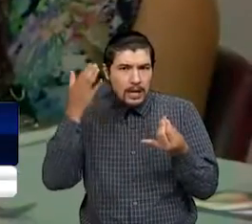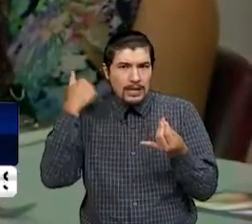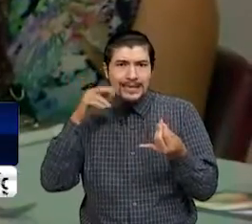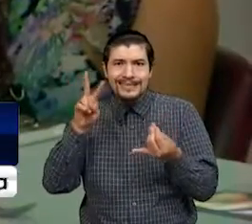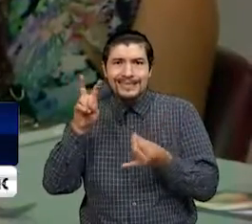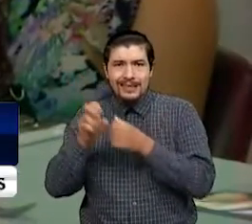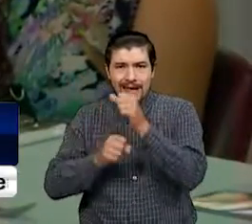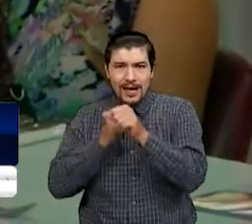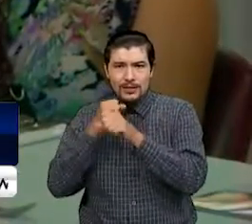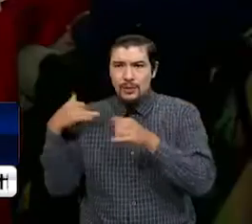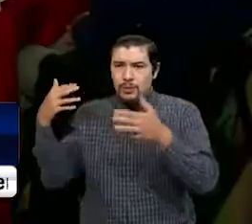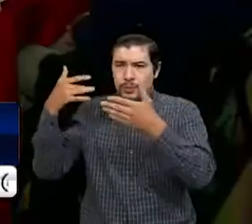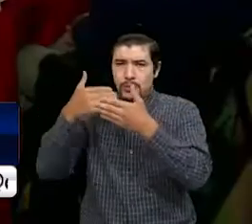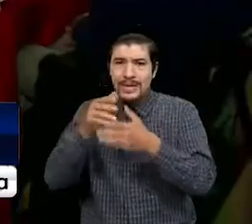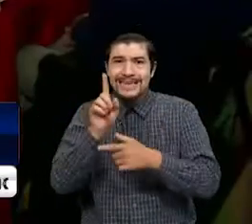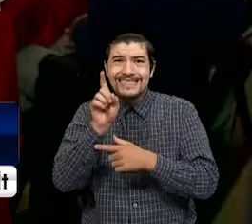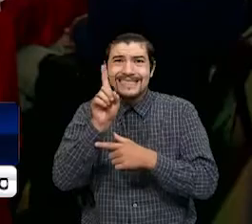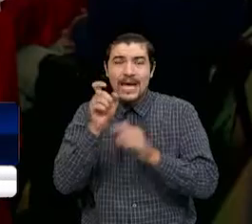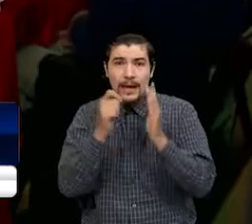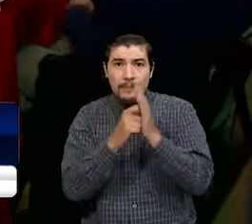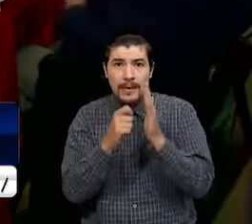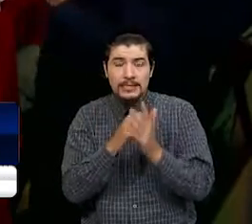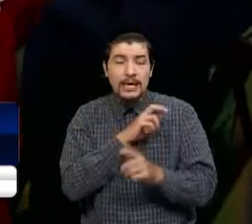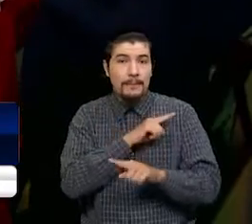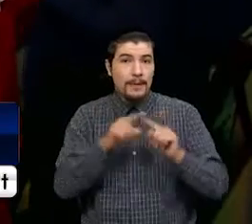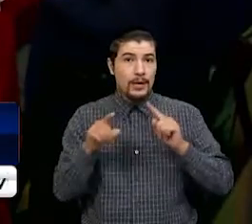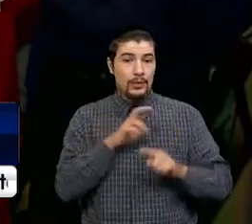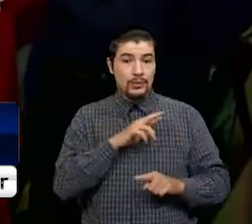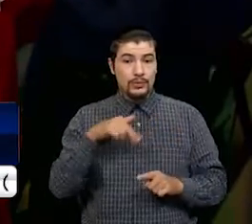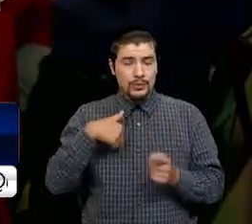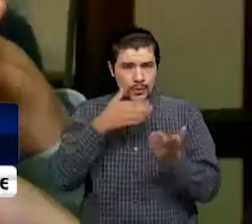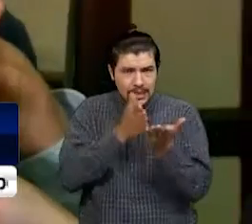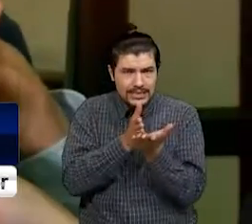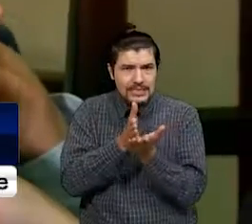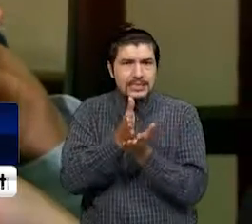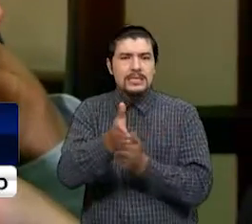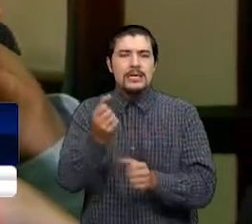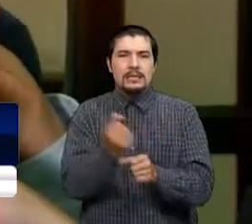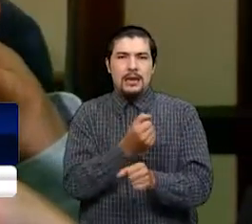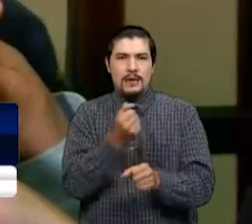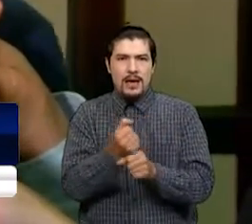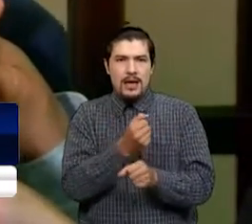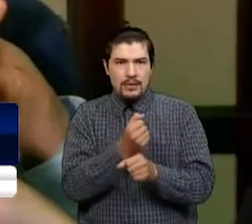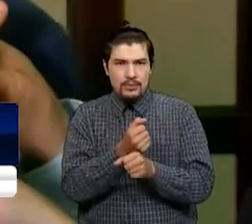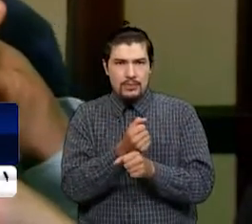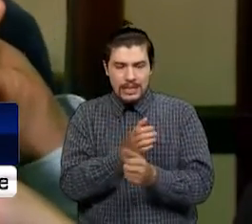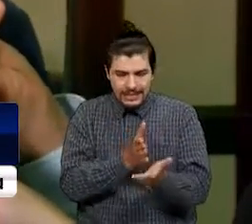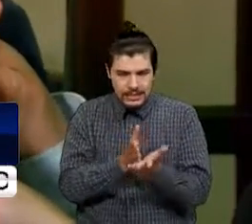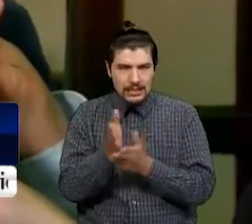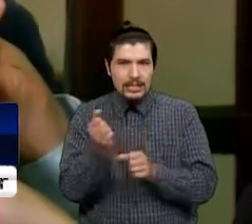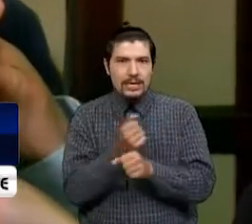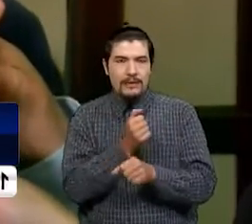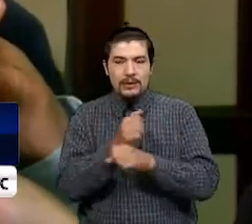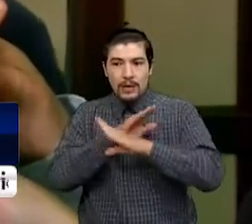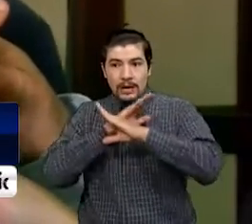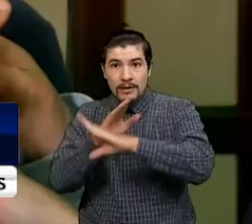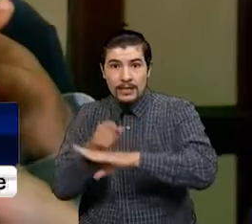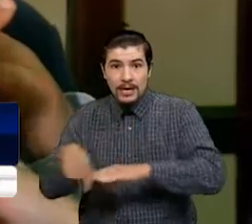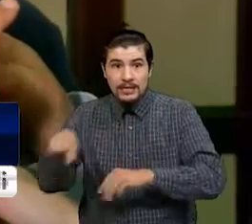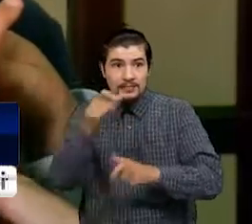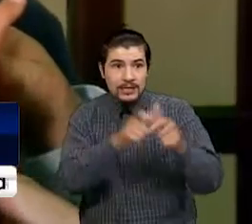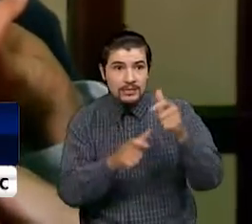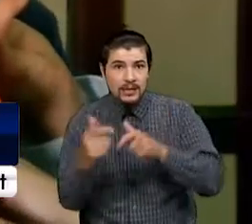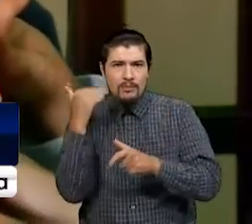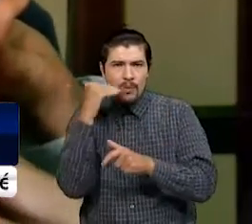que destacar es que seguimos trabajando en el marco del Comité de Trata de Personas, en la elaboración